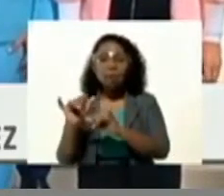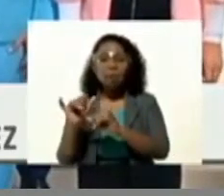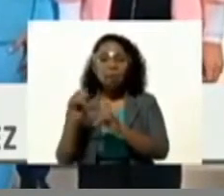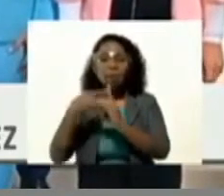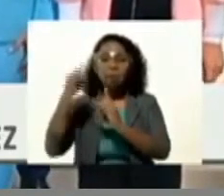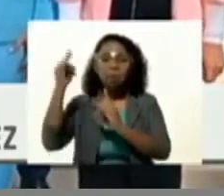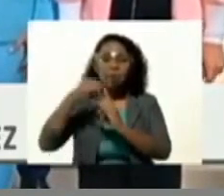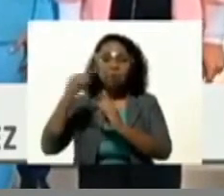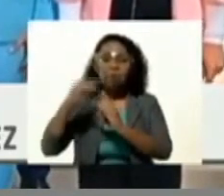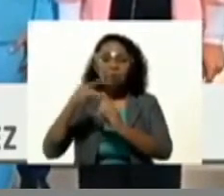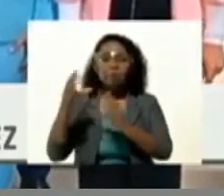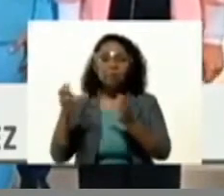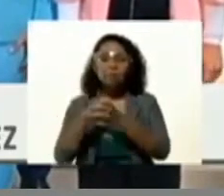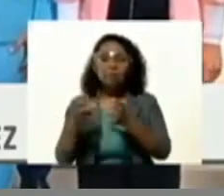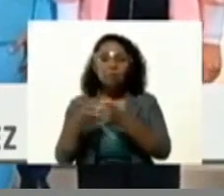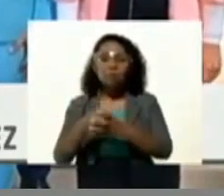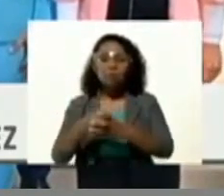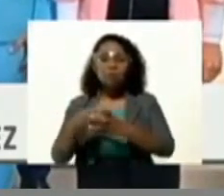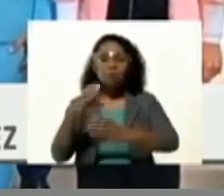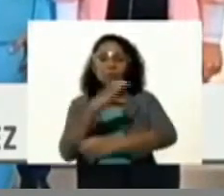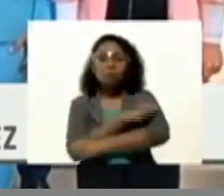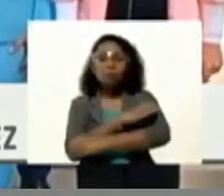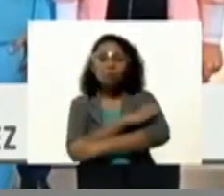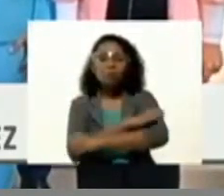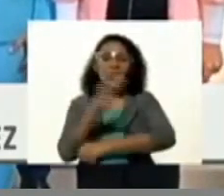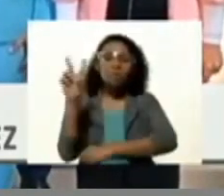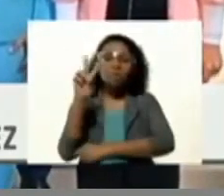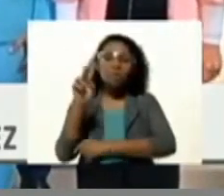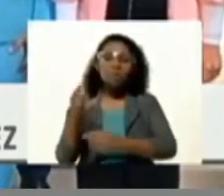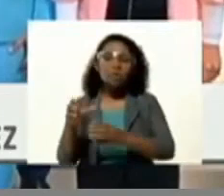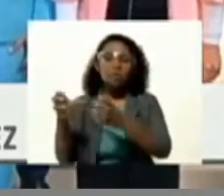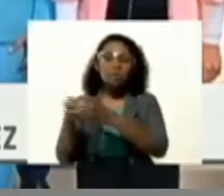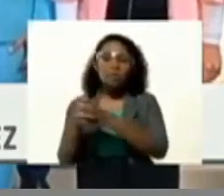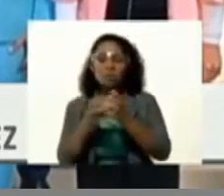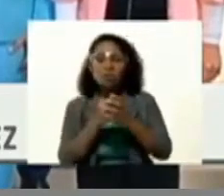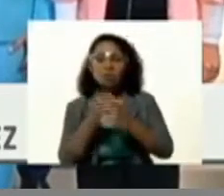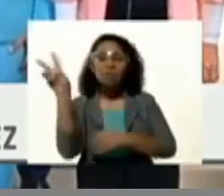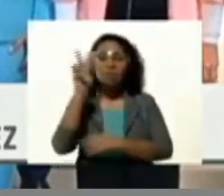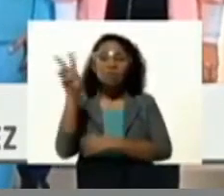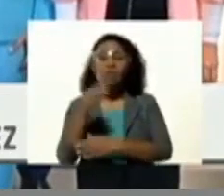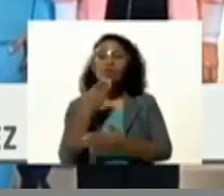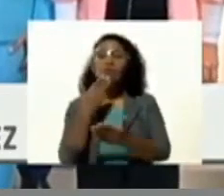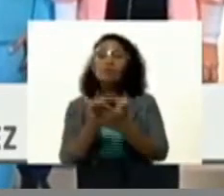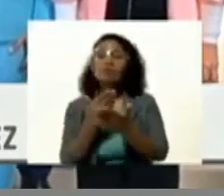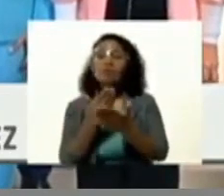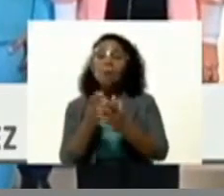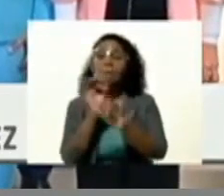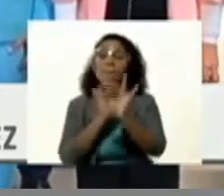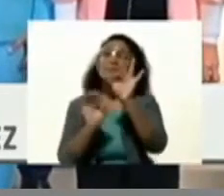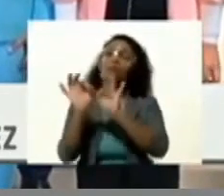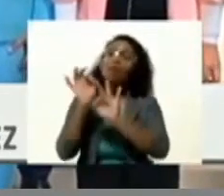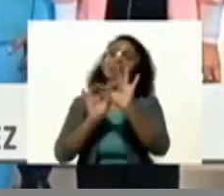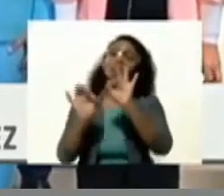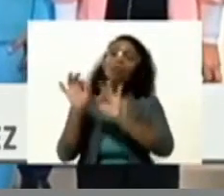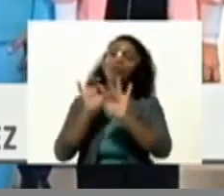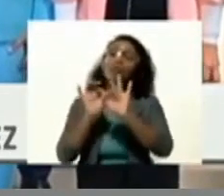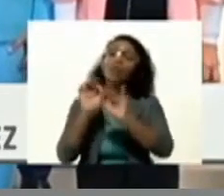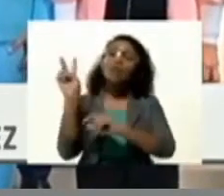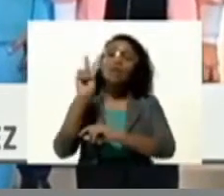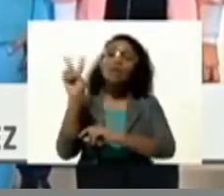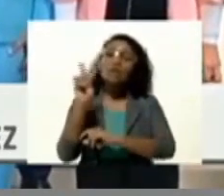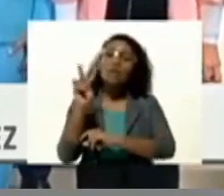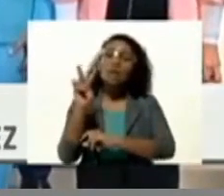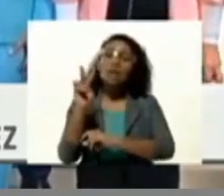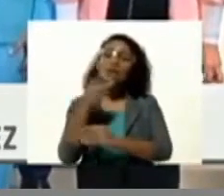Plataforma Unitaria. Venezuela solicitó explicación y Venezuela